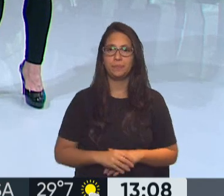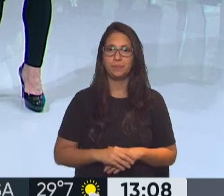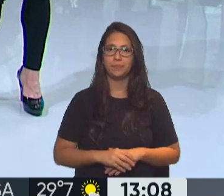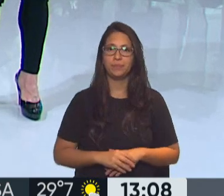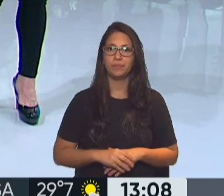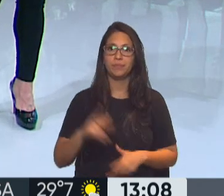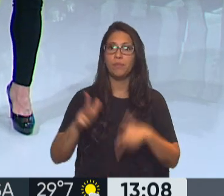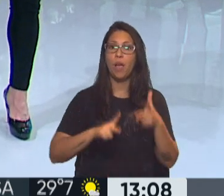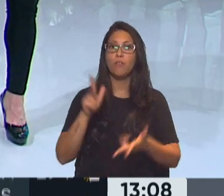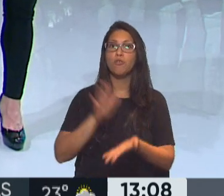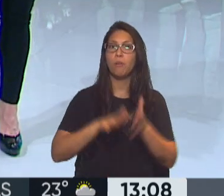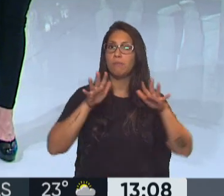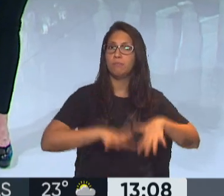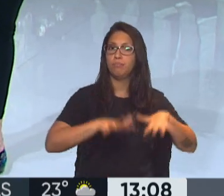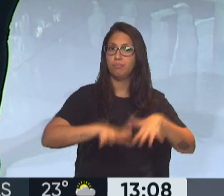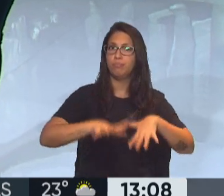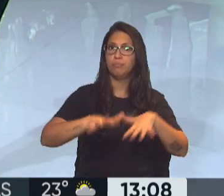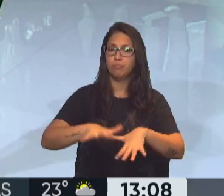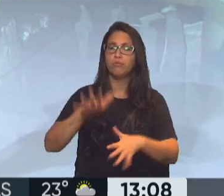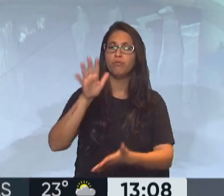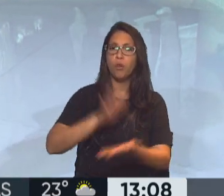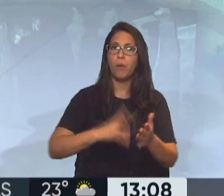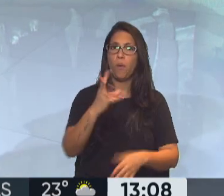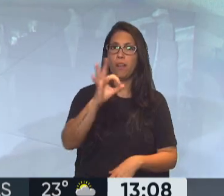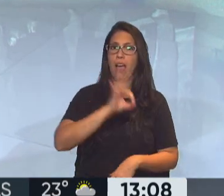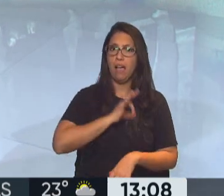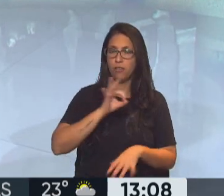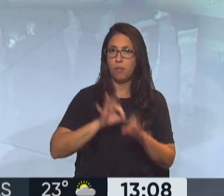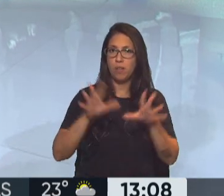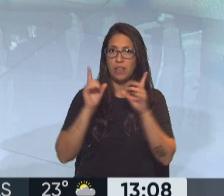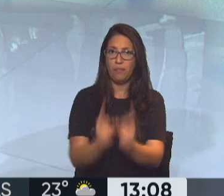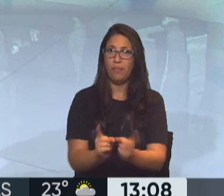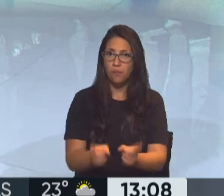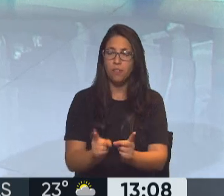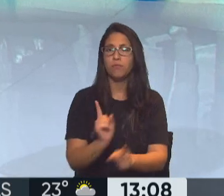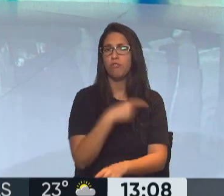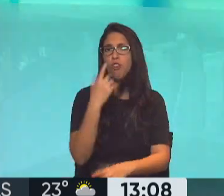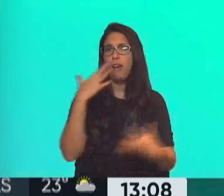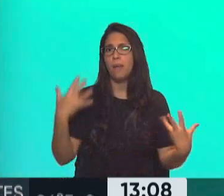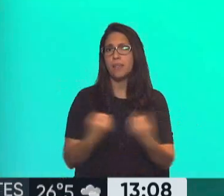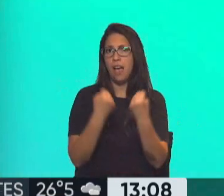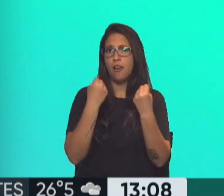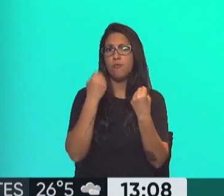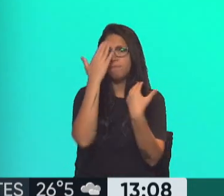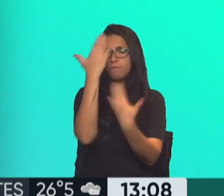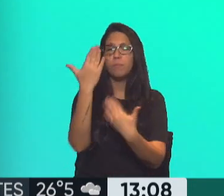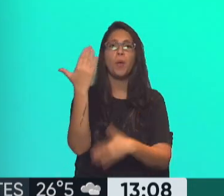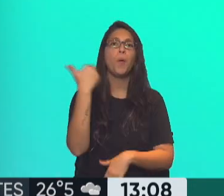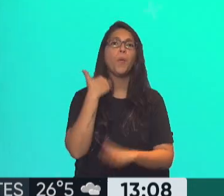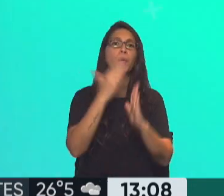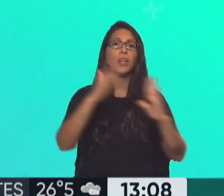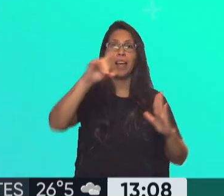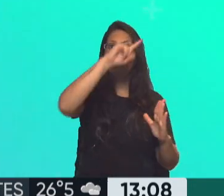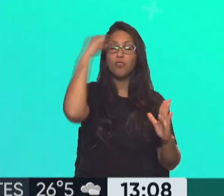Y vamos a hablar de las muchas manifestaciones que hay en torno a estos 40 años de democracia que estamos celebrando. Y la Biblioteca Nacional